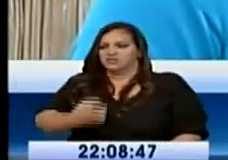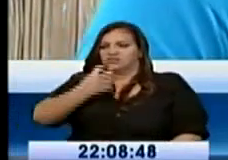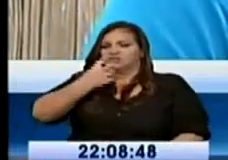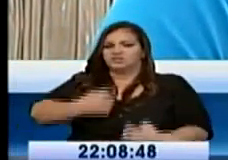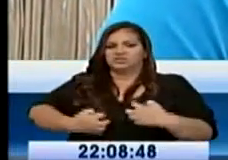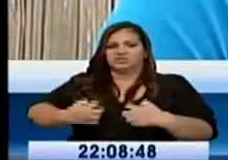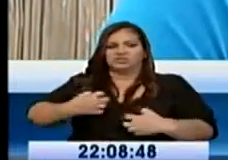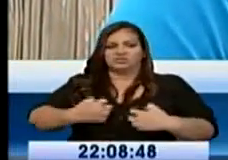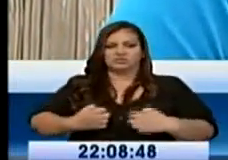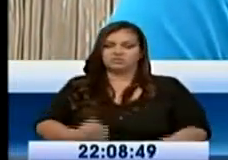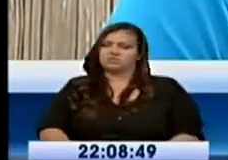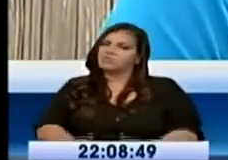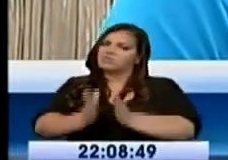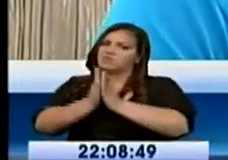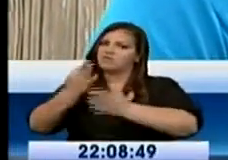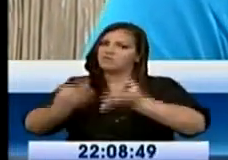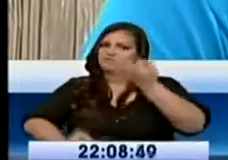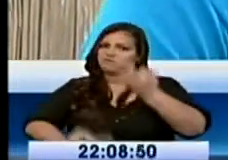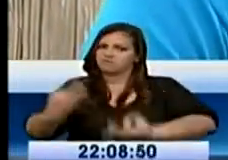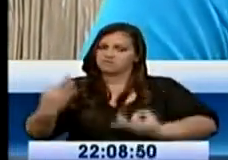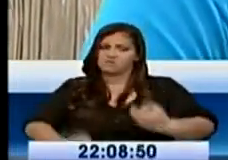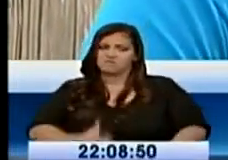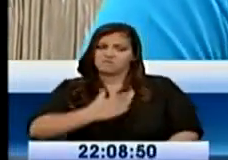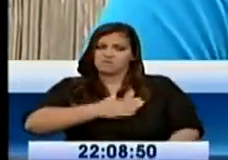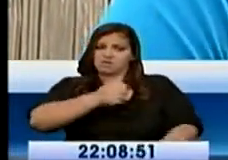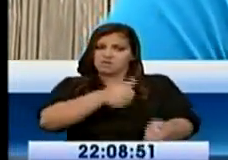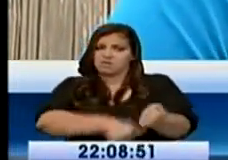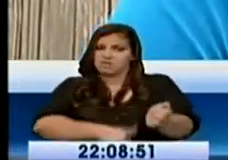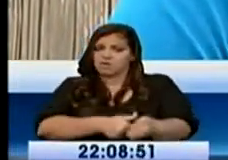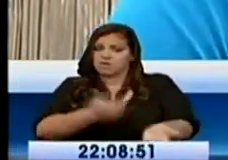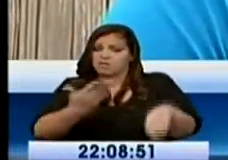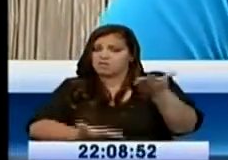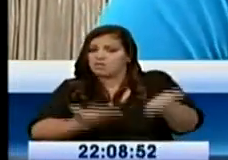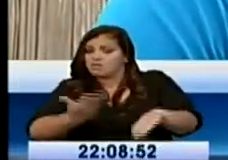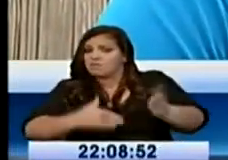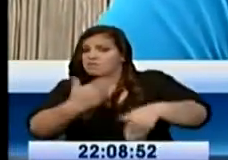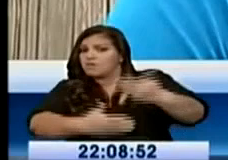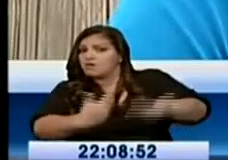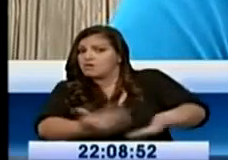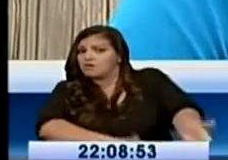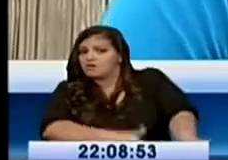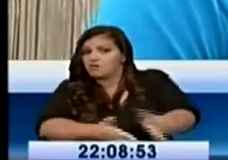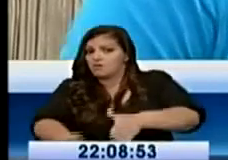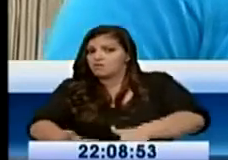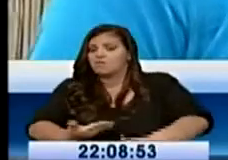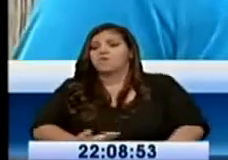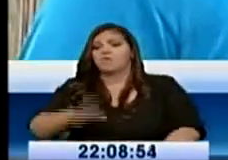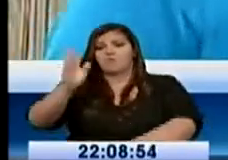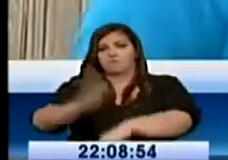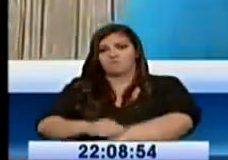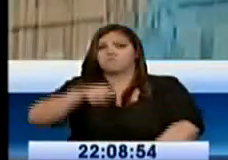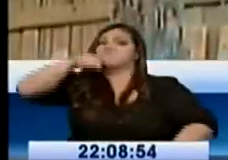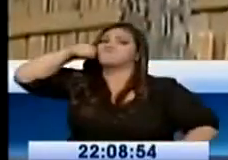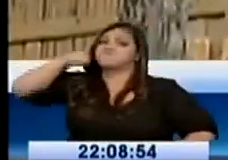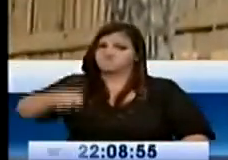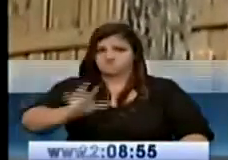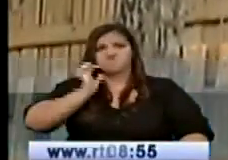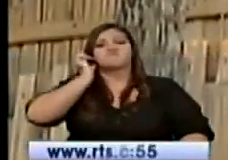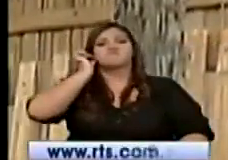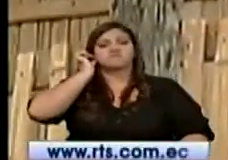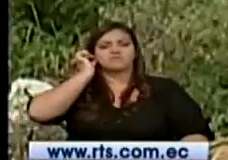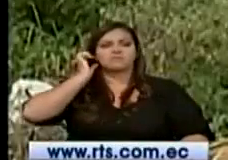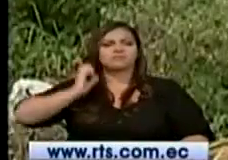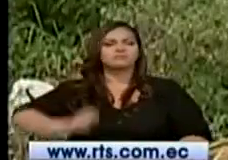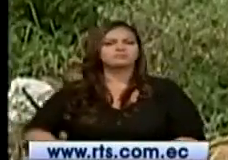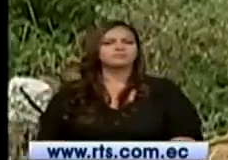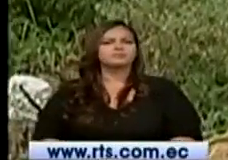hermano fallece algo, yo ni voy a ser responsable sobre lo de ella, porque esto no se va a quedar haciendo más, porque si mi hermano la ha pegado a ella, ha sido por algo también. El